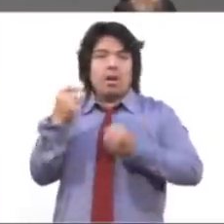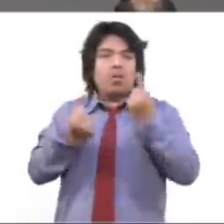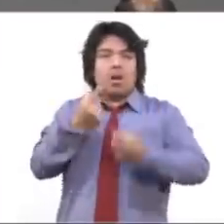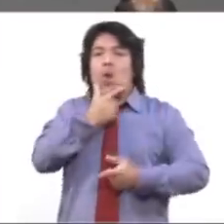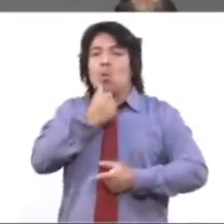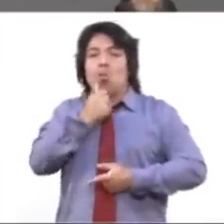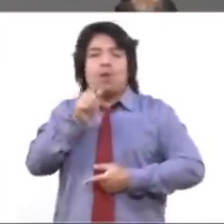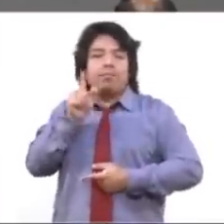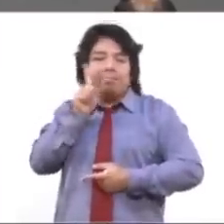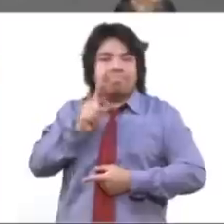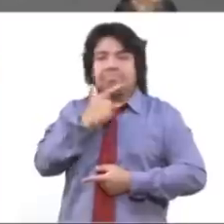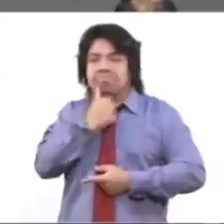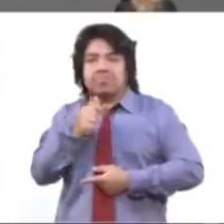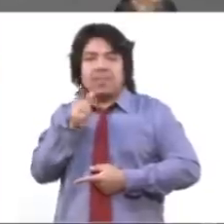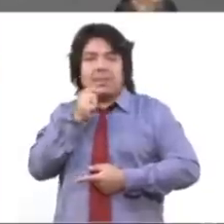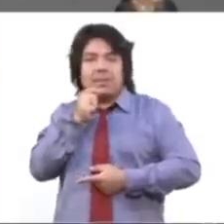lugar de los hechos,